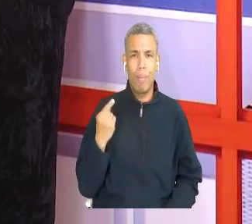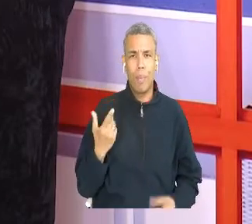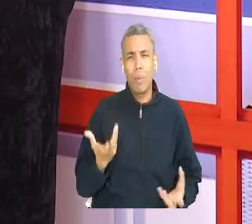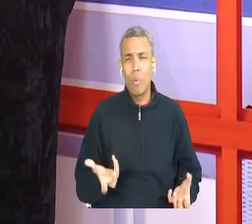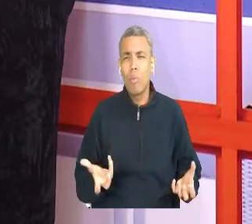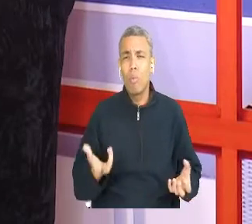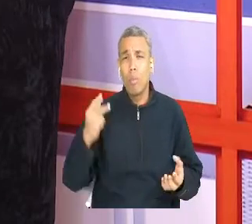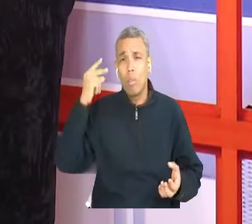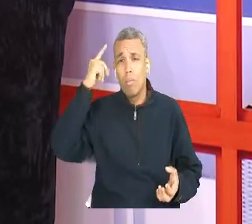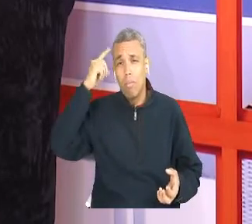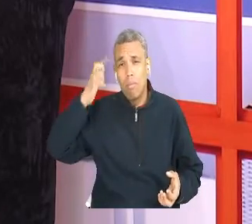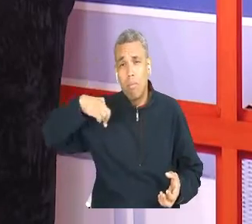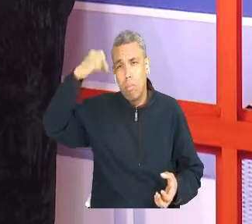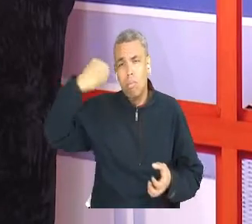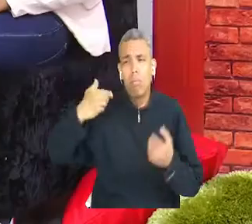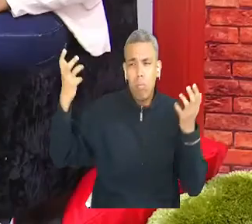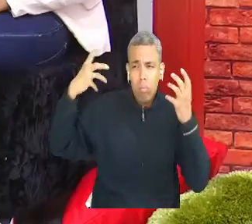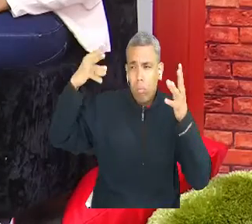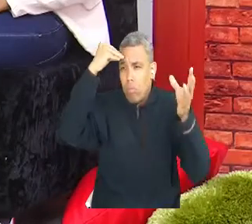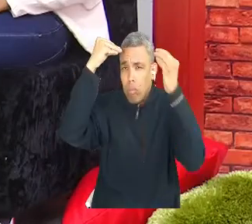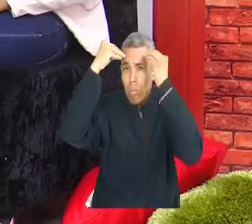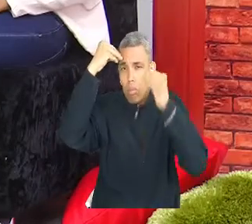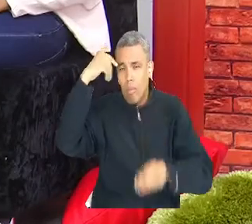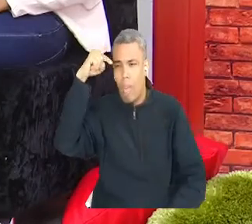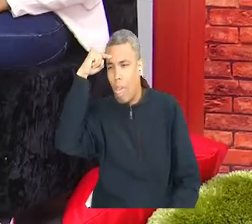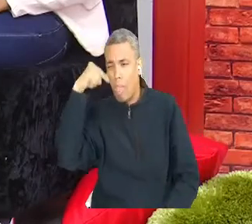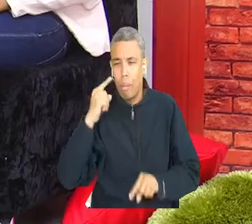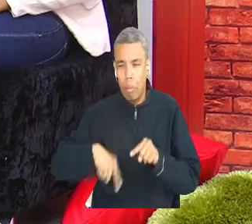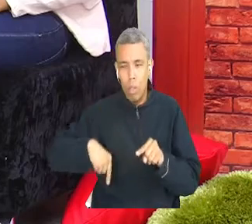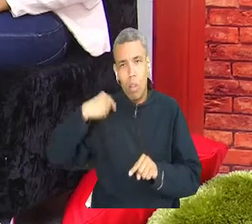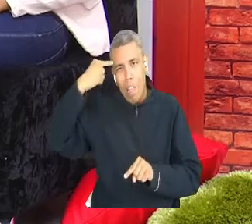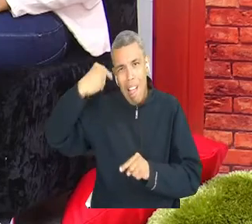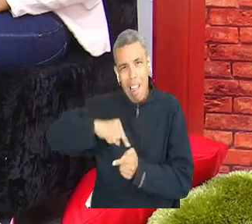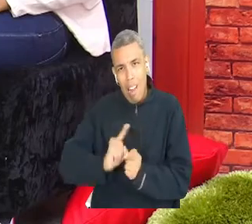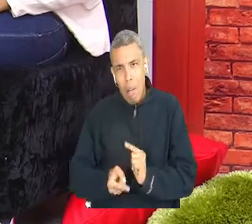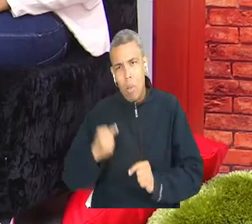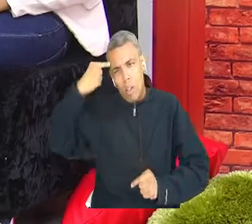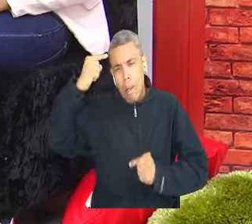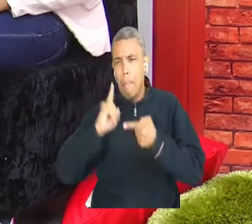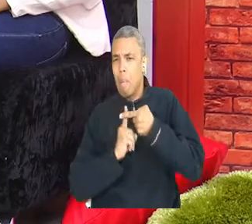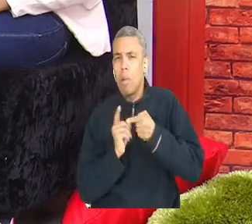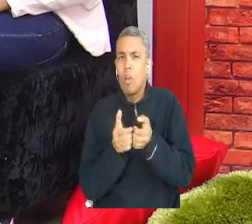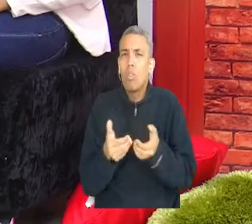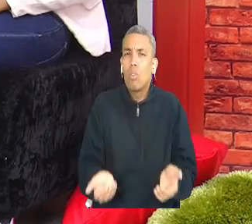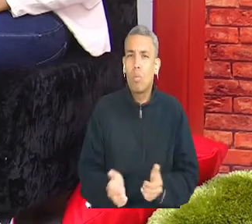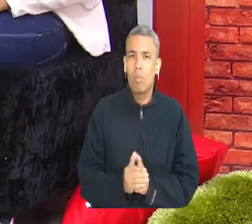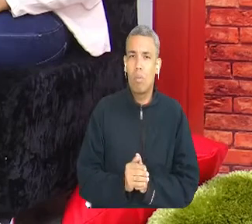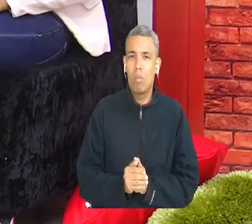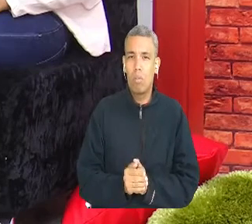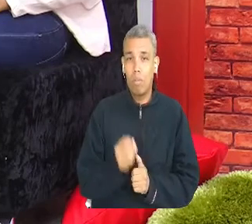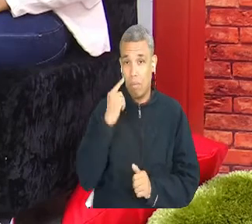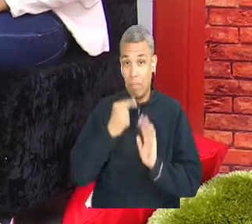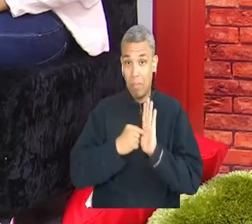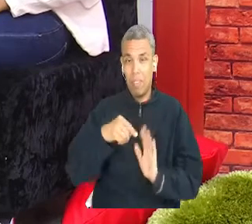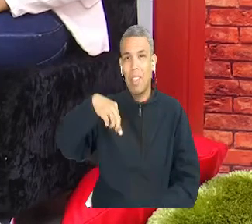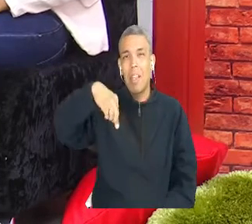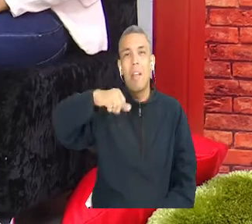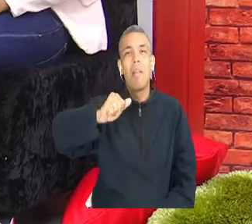gran profesional en psicología y en salud ocupacional ella es paula rincón que nos puedes decir tú frente a este caso